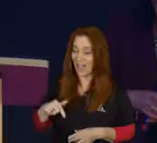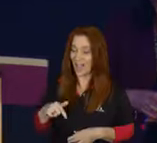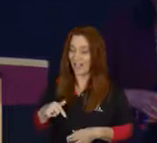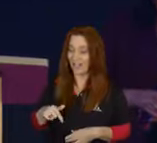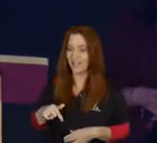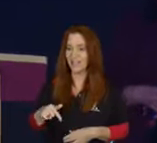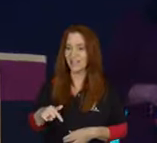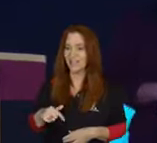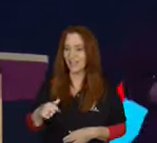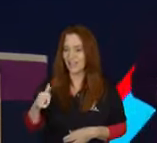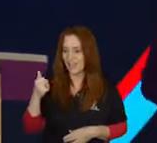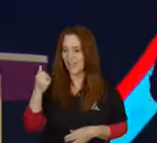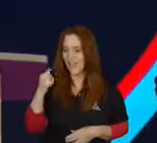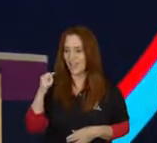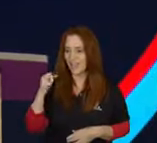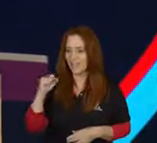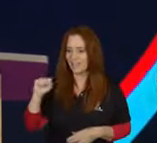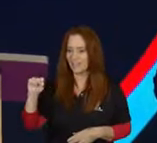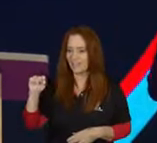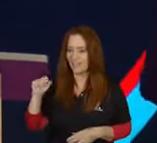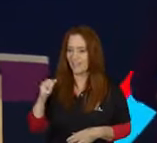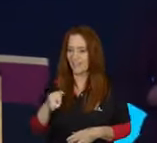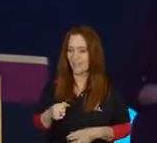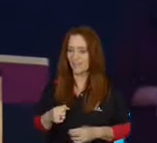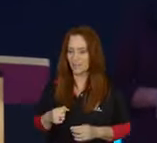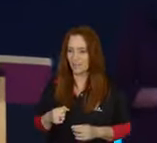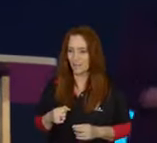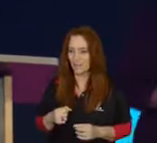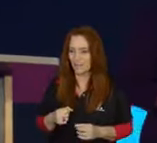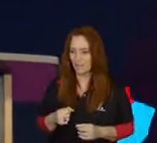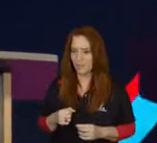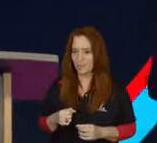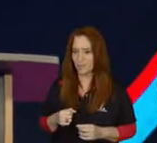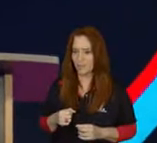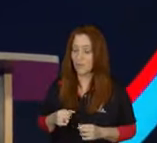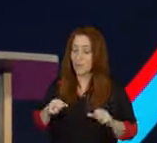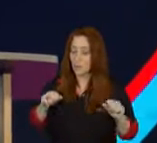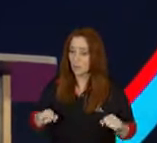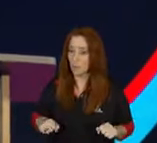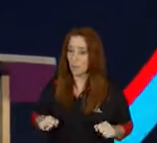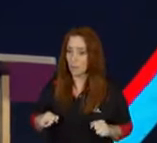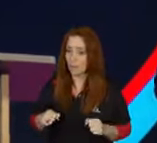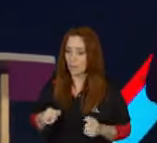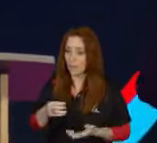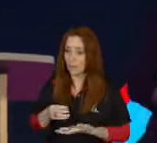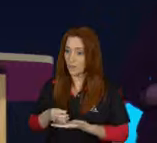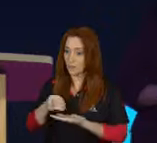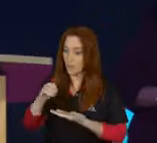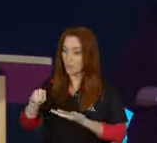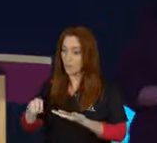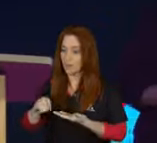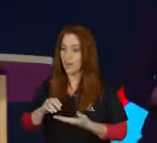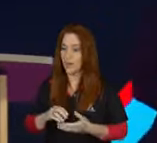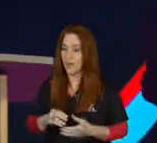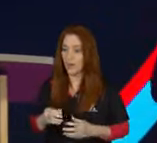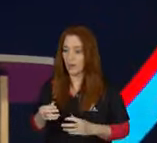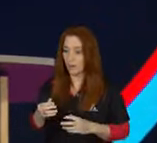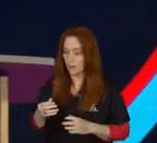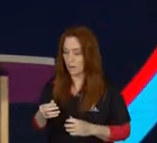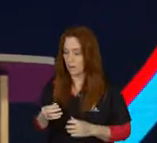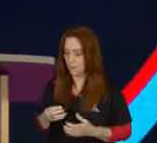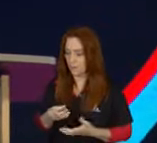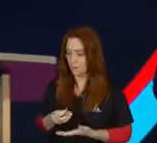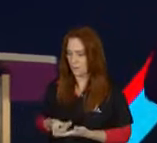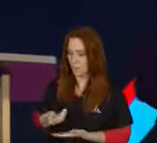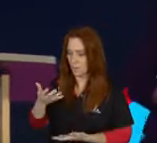El sábado Débora Florece. Si no ha comprado los tickets, lo puede hacer así. Es un pequeño donativo. Y si no, el mismo